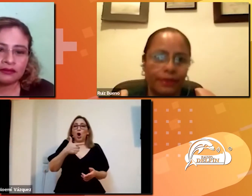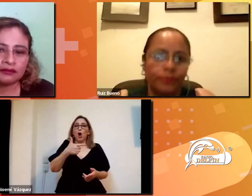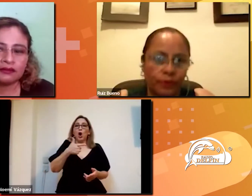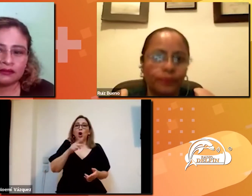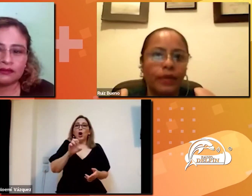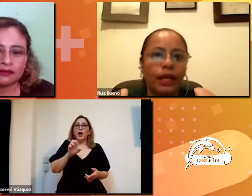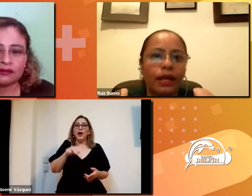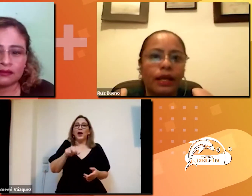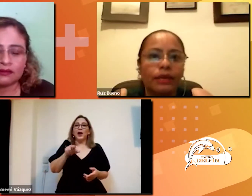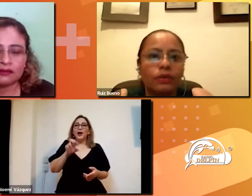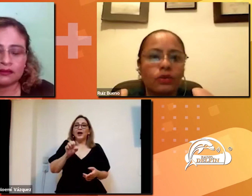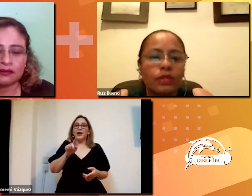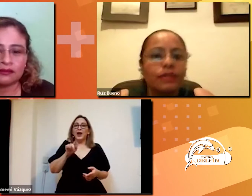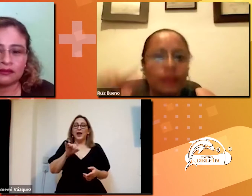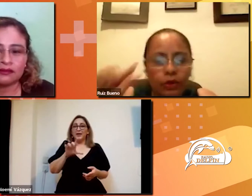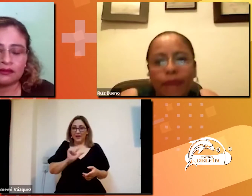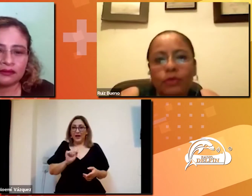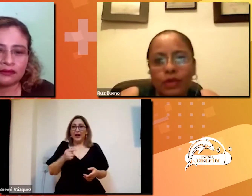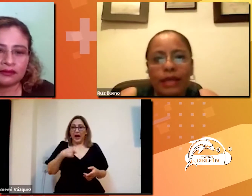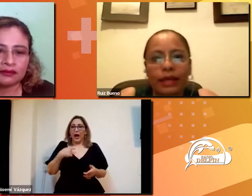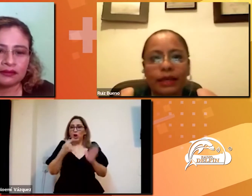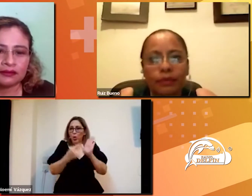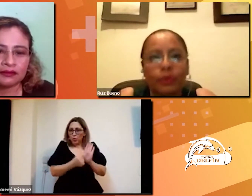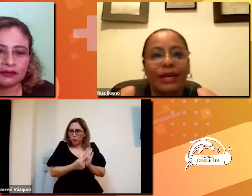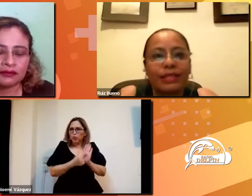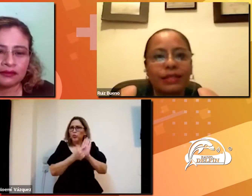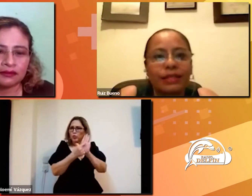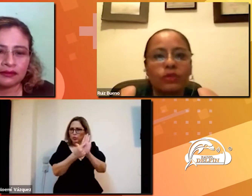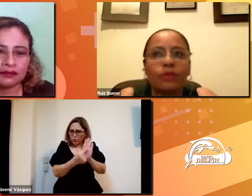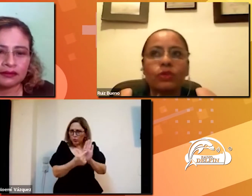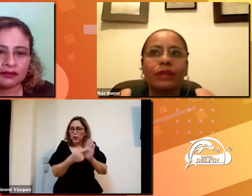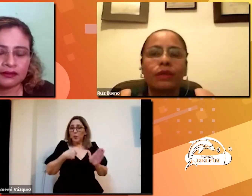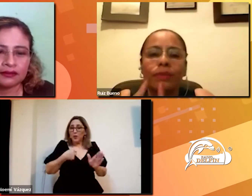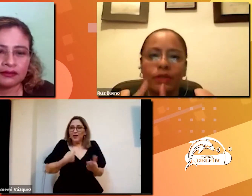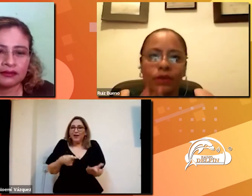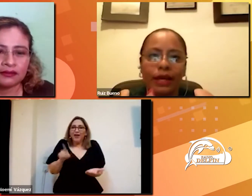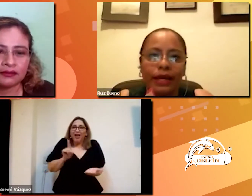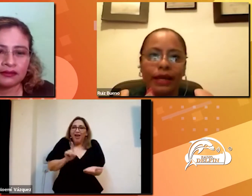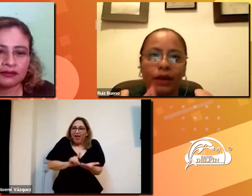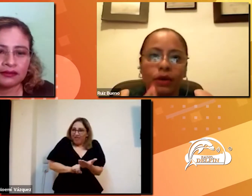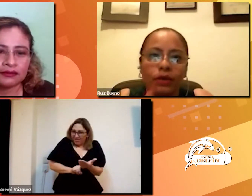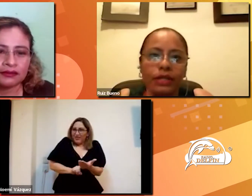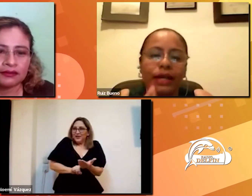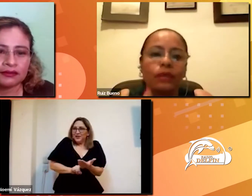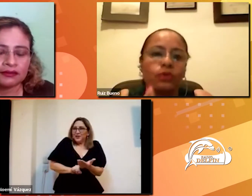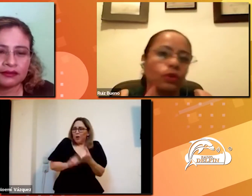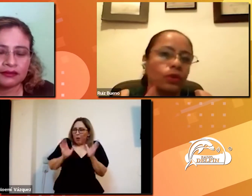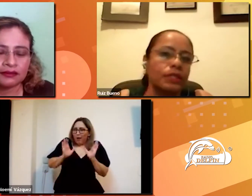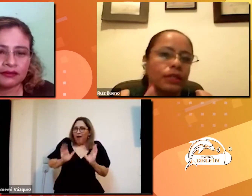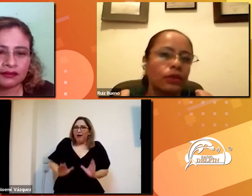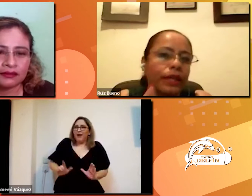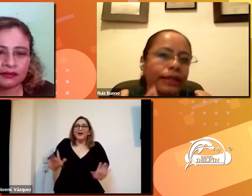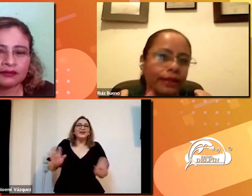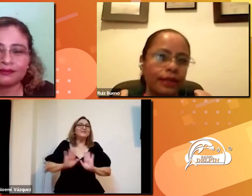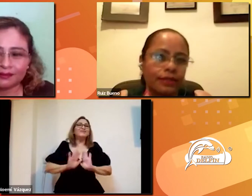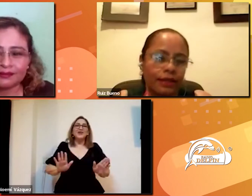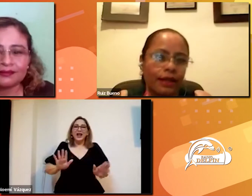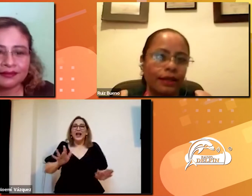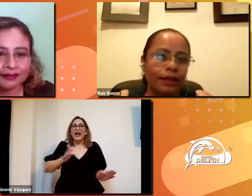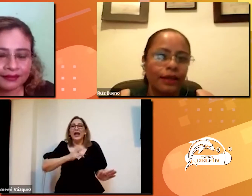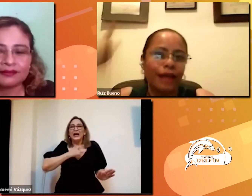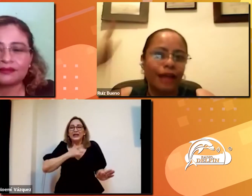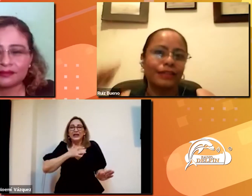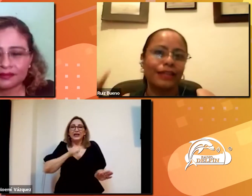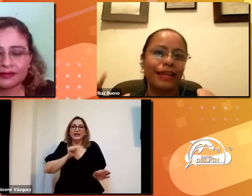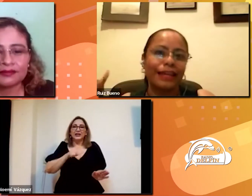ansiedad, ¿no? Entonces, lo traemos ahí porque si nos damos cuenta, una persona que llega al consultorio diciéndote que tiene